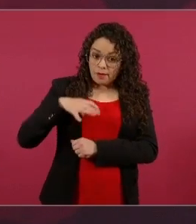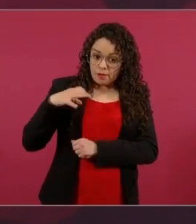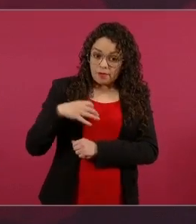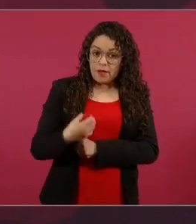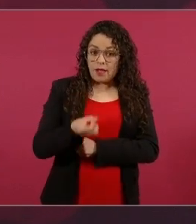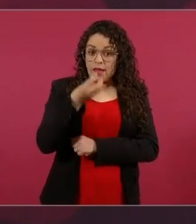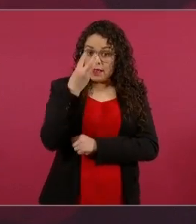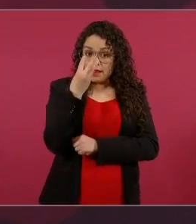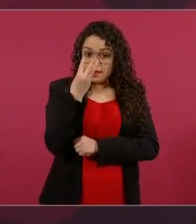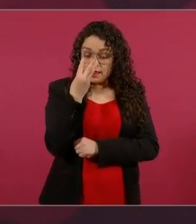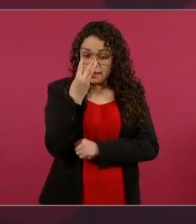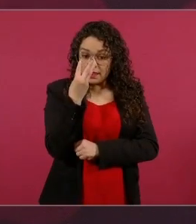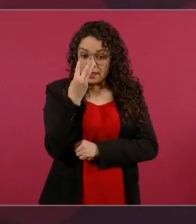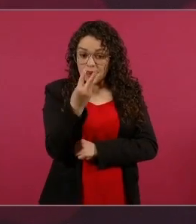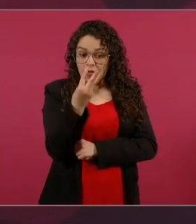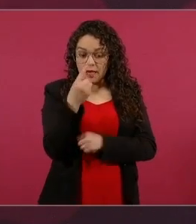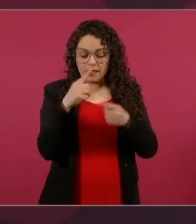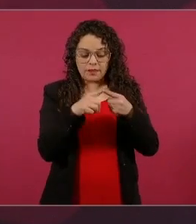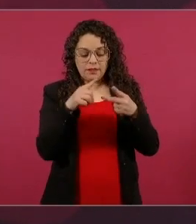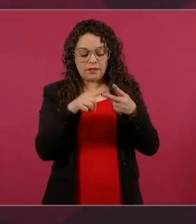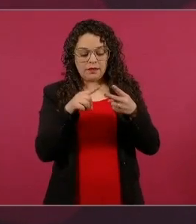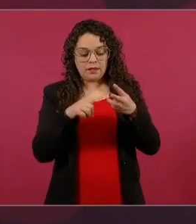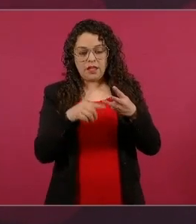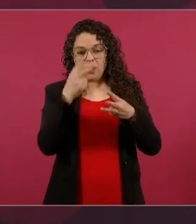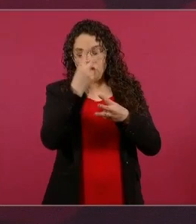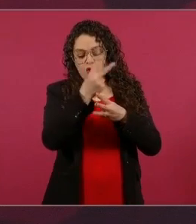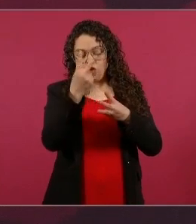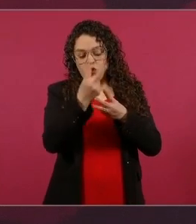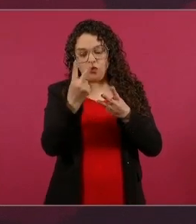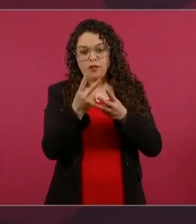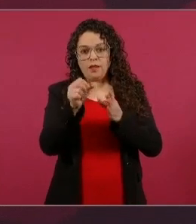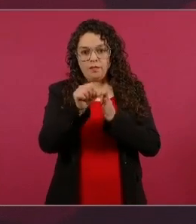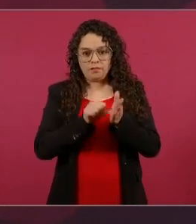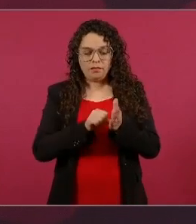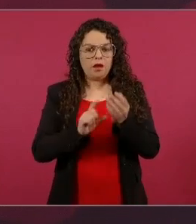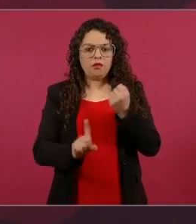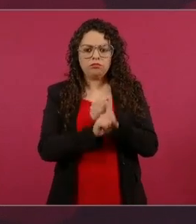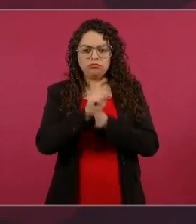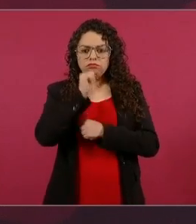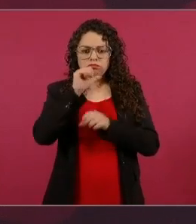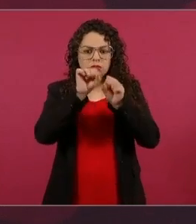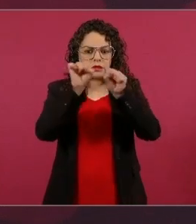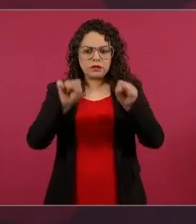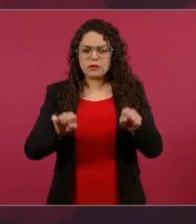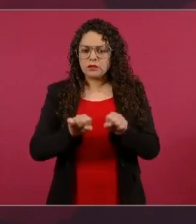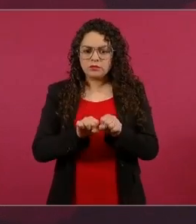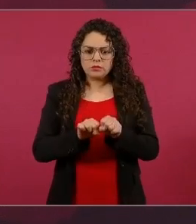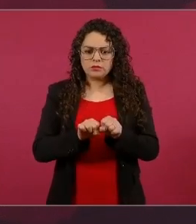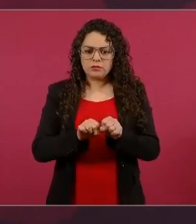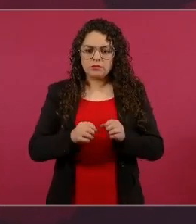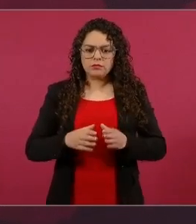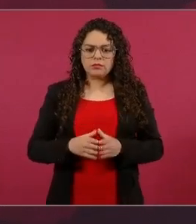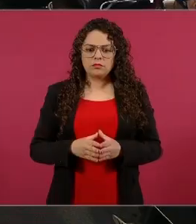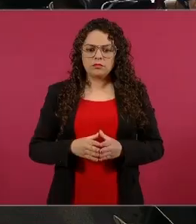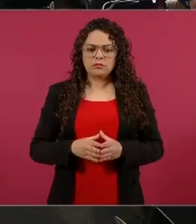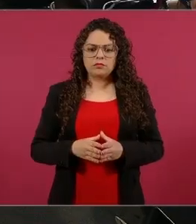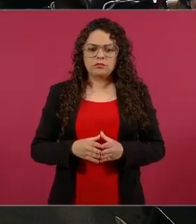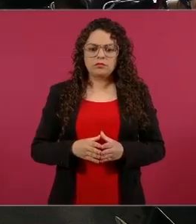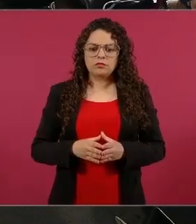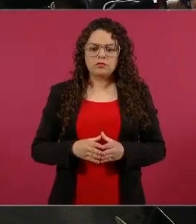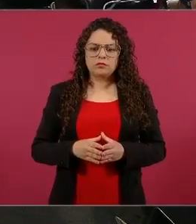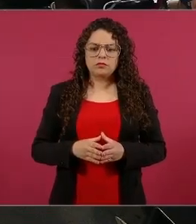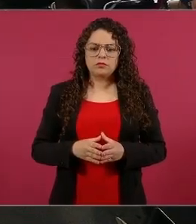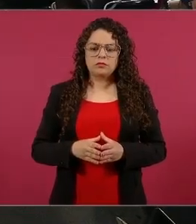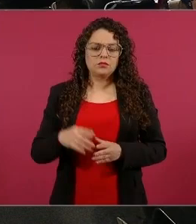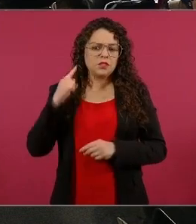tenemos sin ninguna incidencia del de parte del sistema el banco del bienestar así 15 días seguramente es un